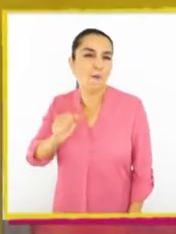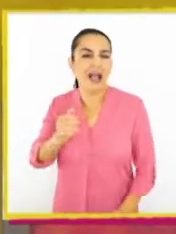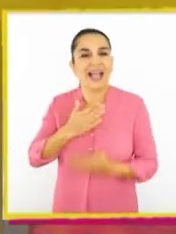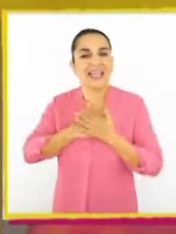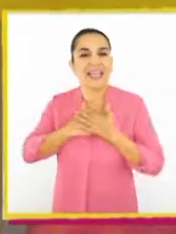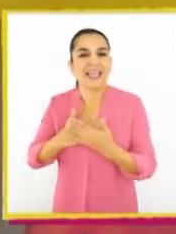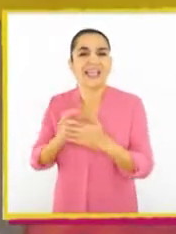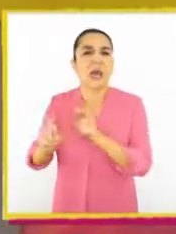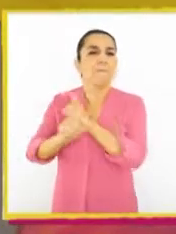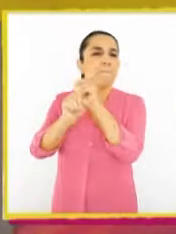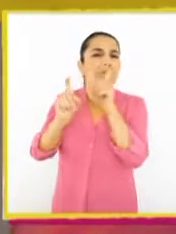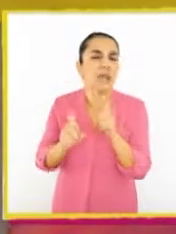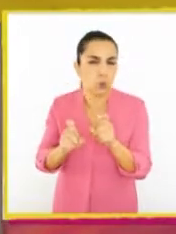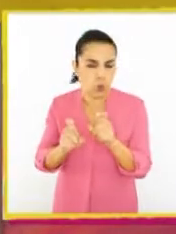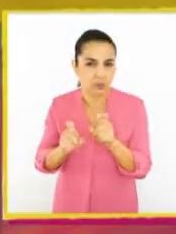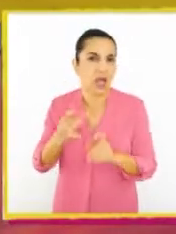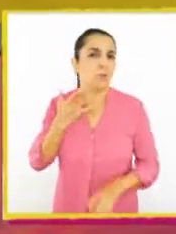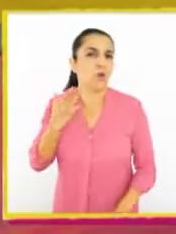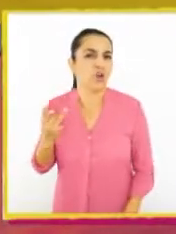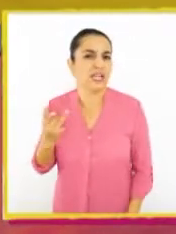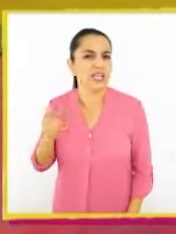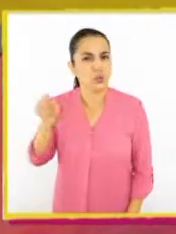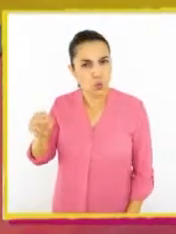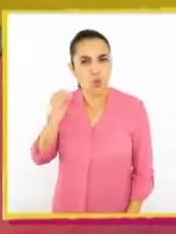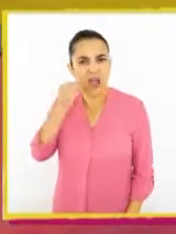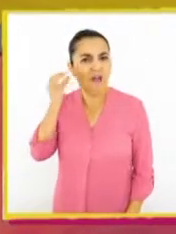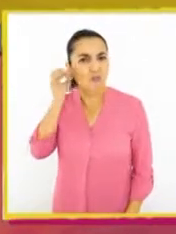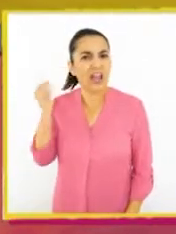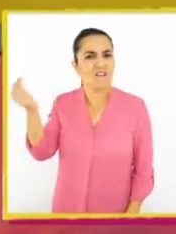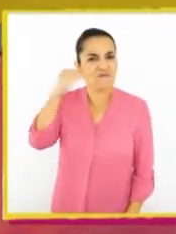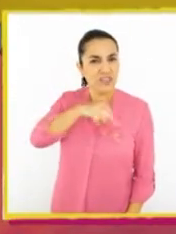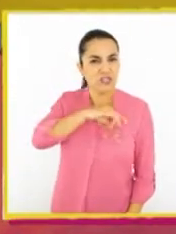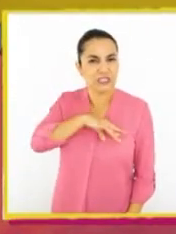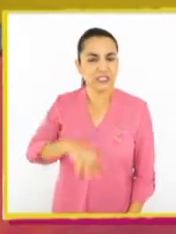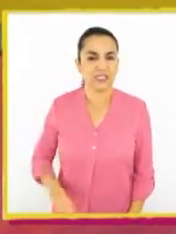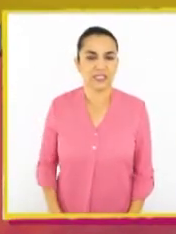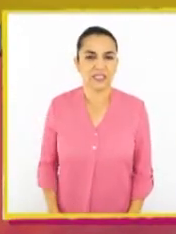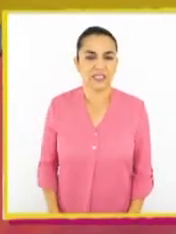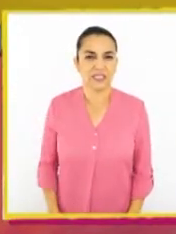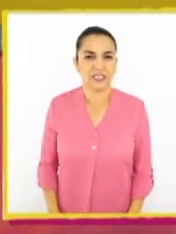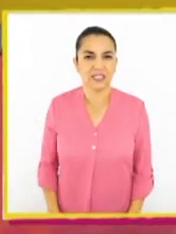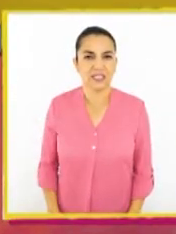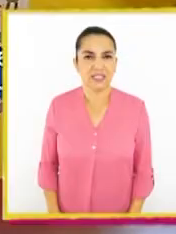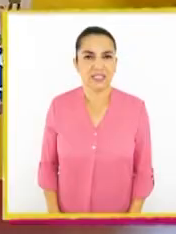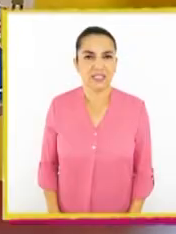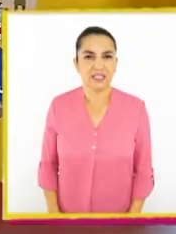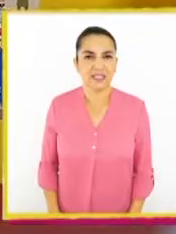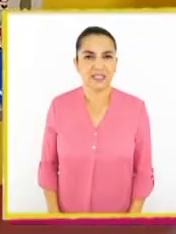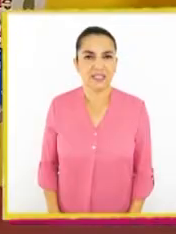Hola, Oma querida. Tengo una pregunta. Es que, ¿por qué se vino tu abuela a Chile?